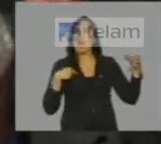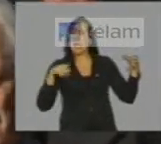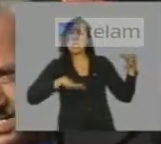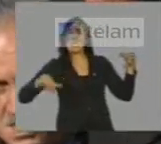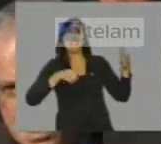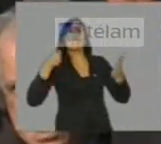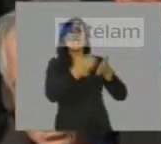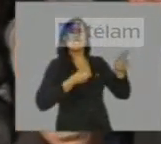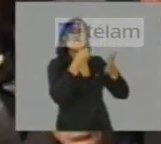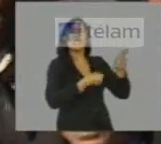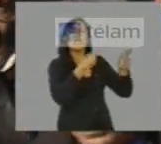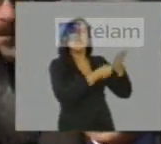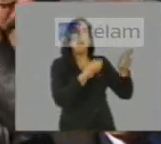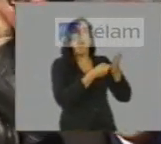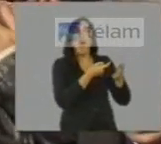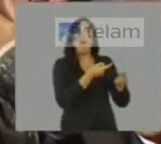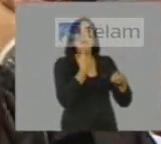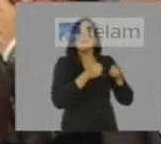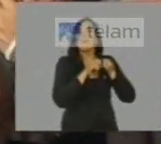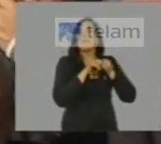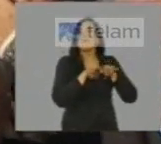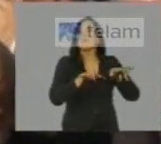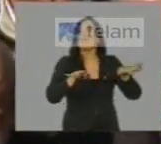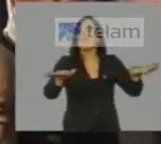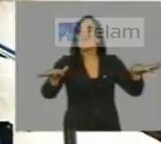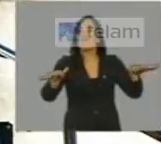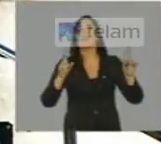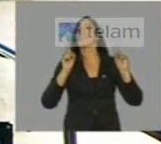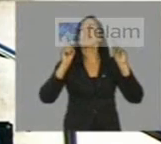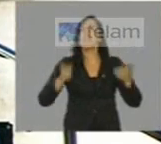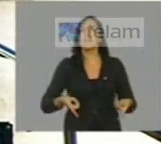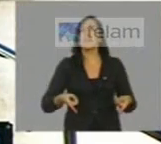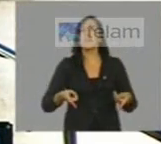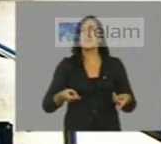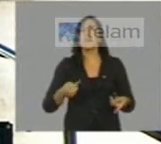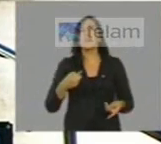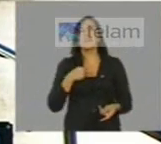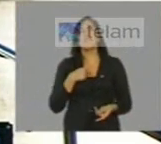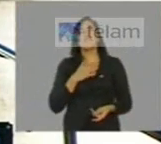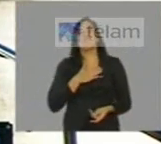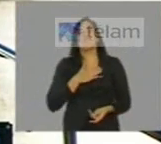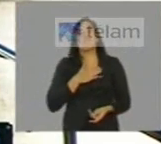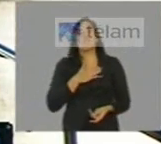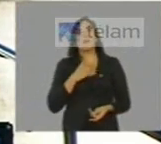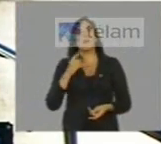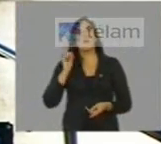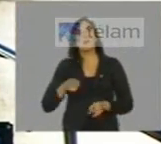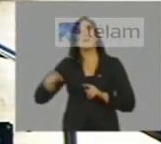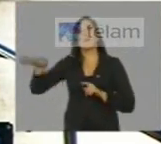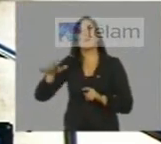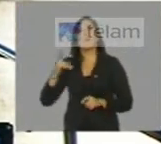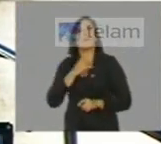se expandió como una chispa en la pradera. También llegó a mi vieja y querida Universidad Nacional de La